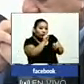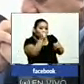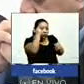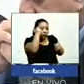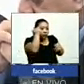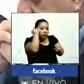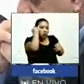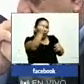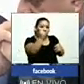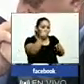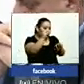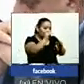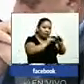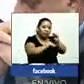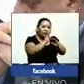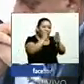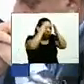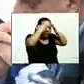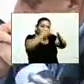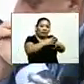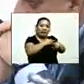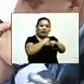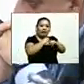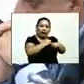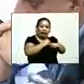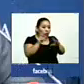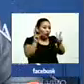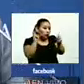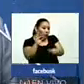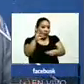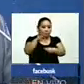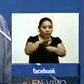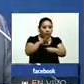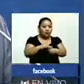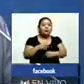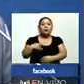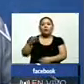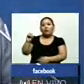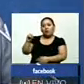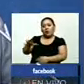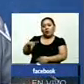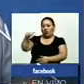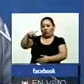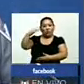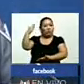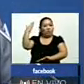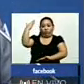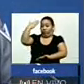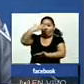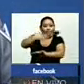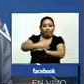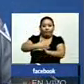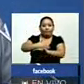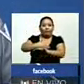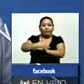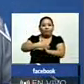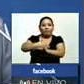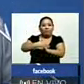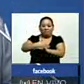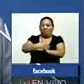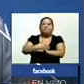ley exclusivamente en materia electoral? Se está poniendo un obstáculo muy grave